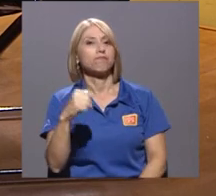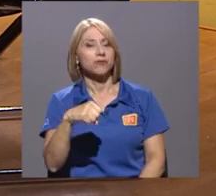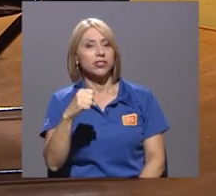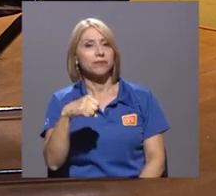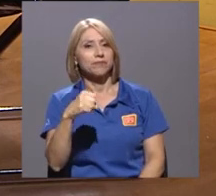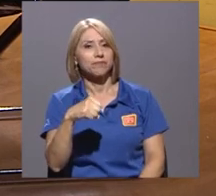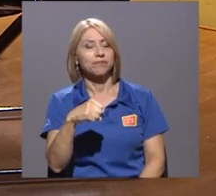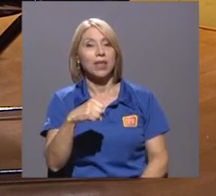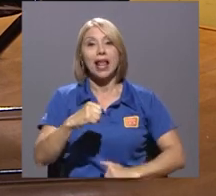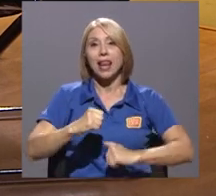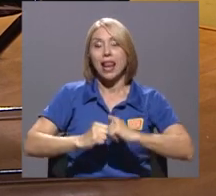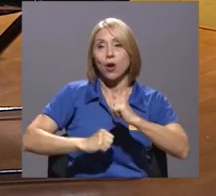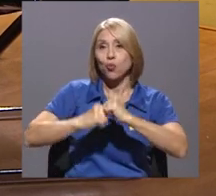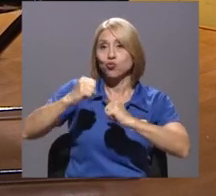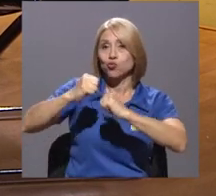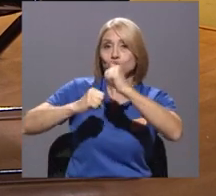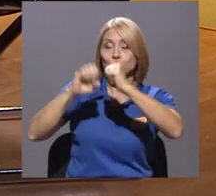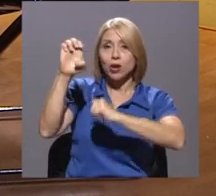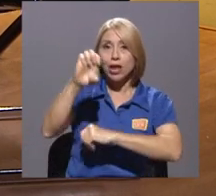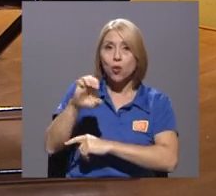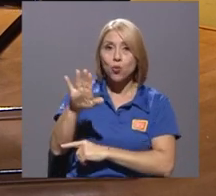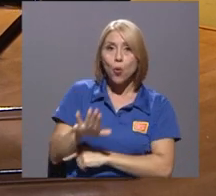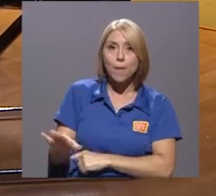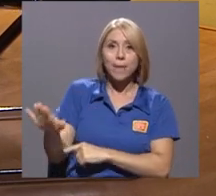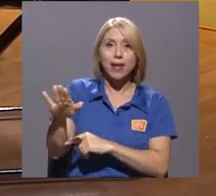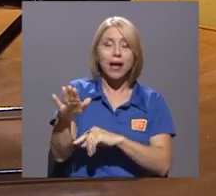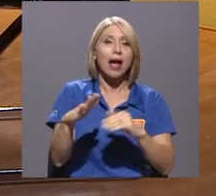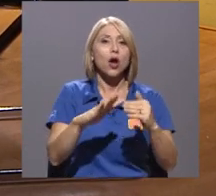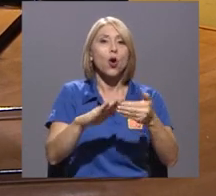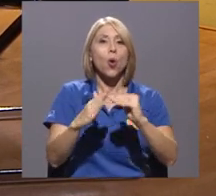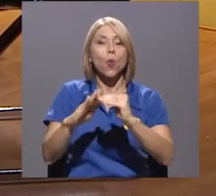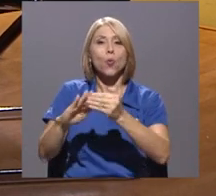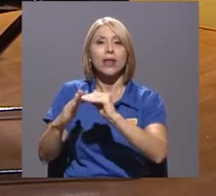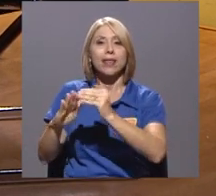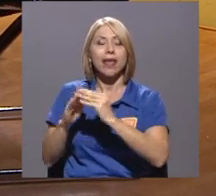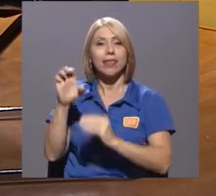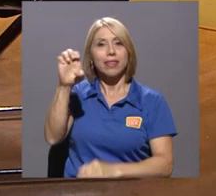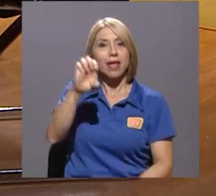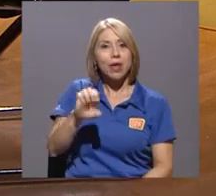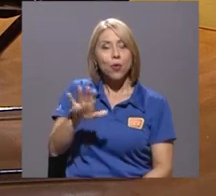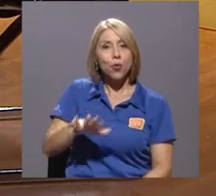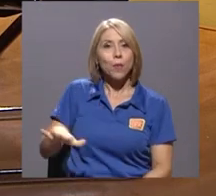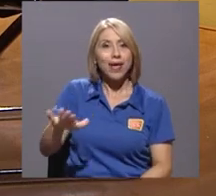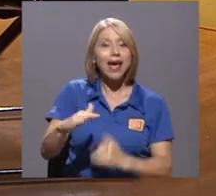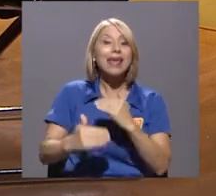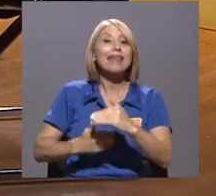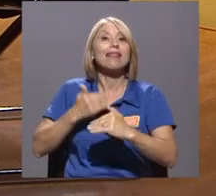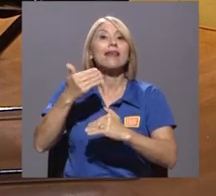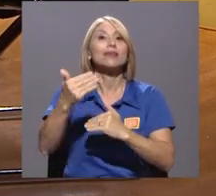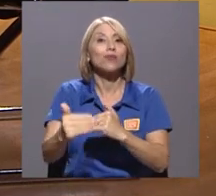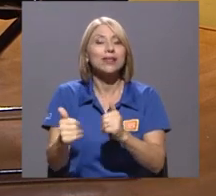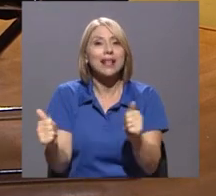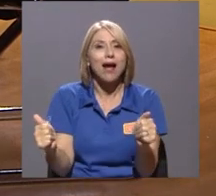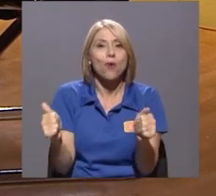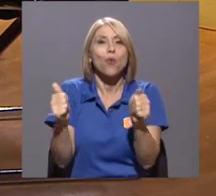la construcción de la comunidad de gotear y después la unión